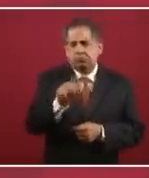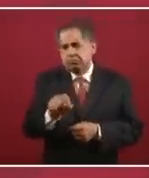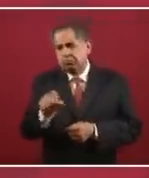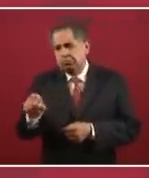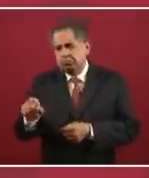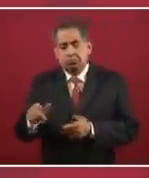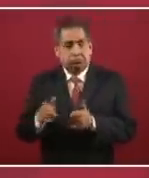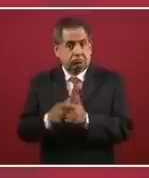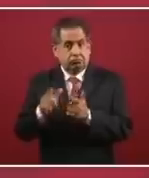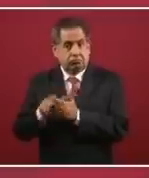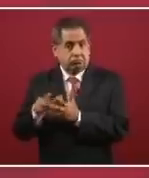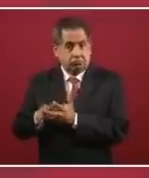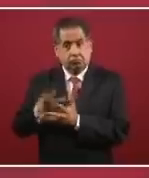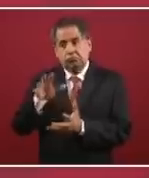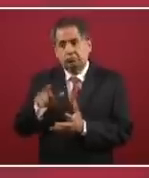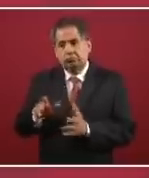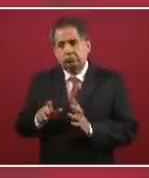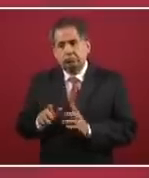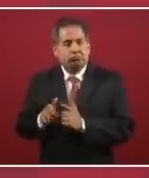grupo